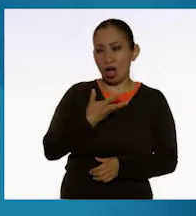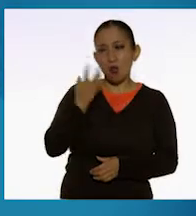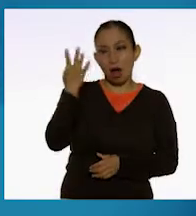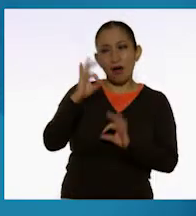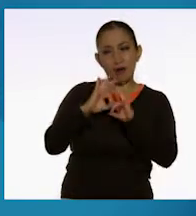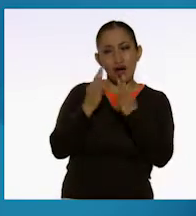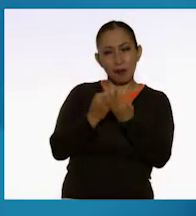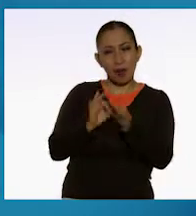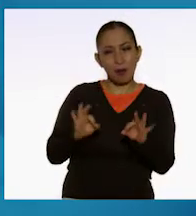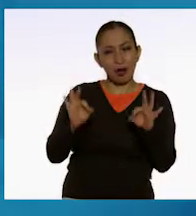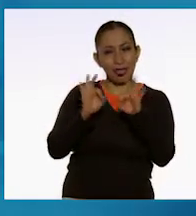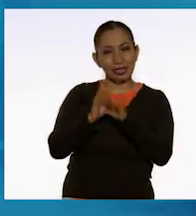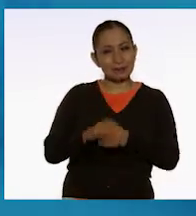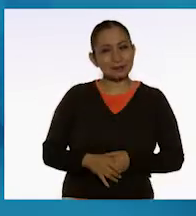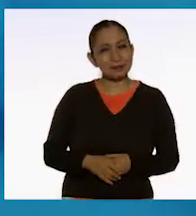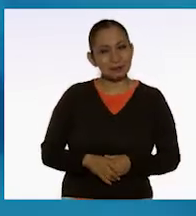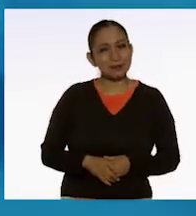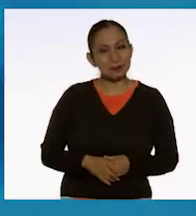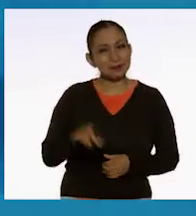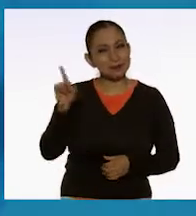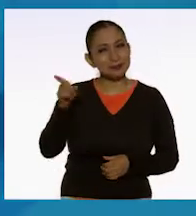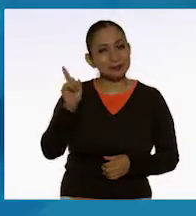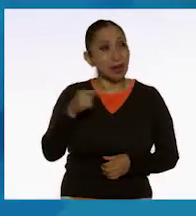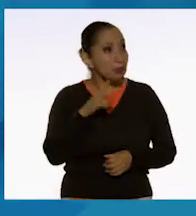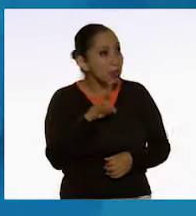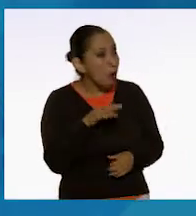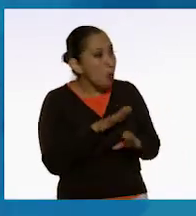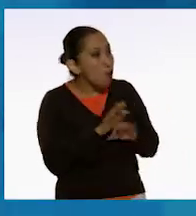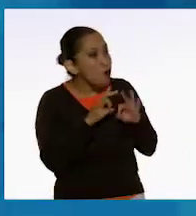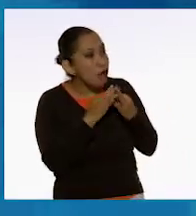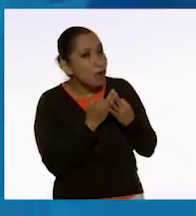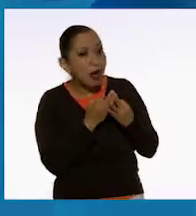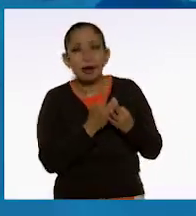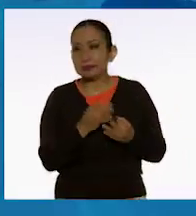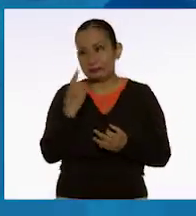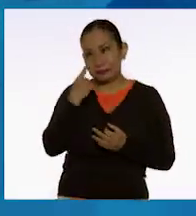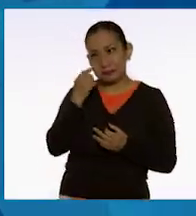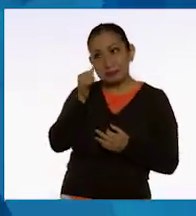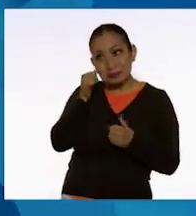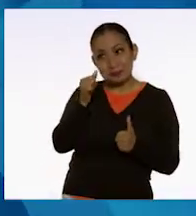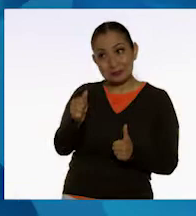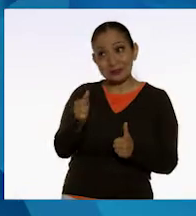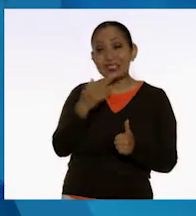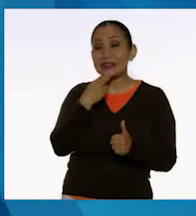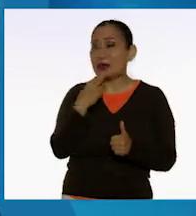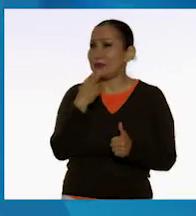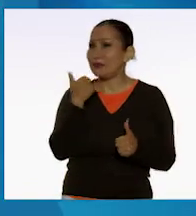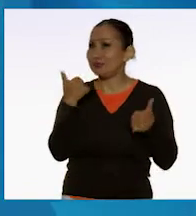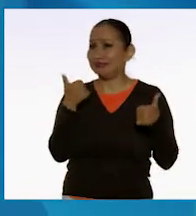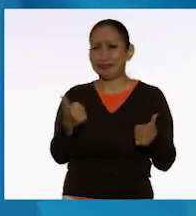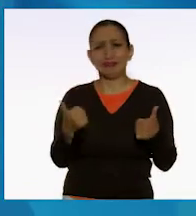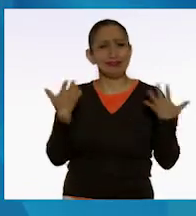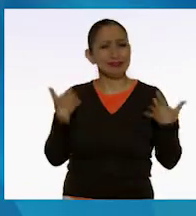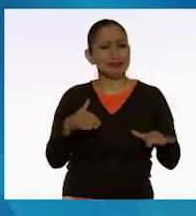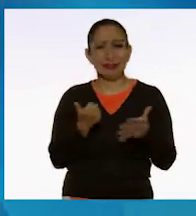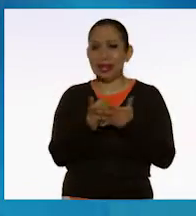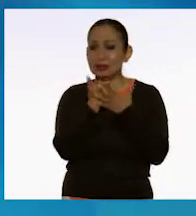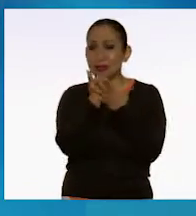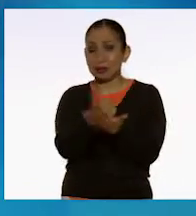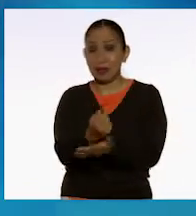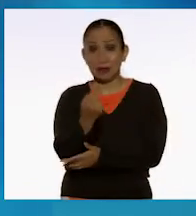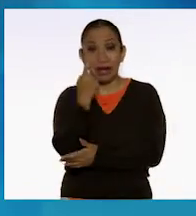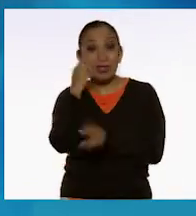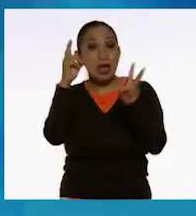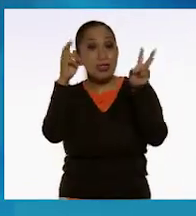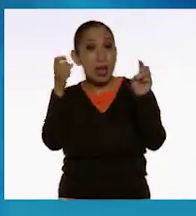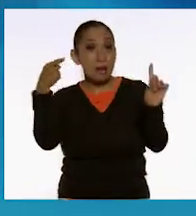método infalible. Ah, oh, ¿en serio? ¿Qué método es ese? Ya verás, funciona súper bien. Entonces, el